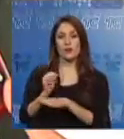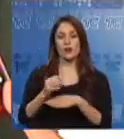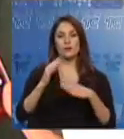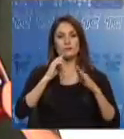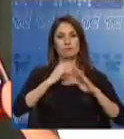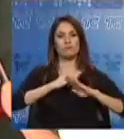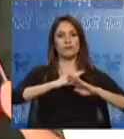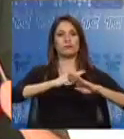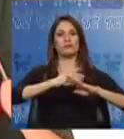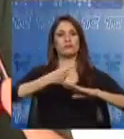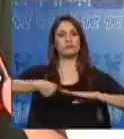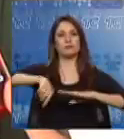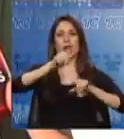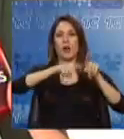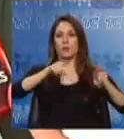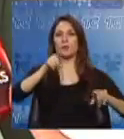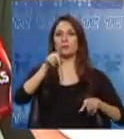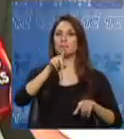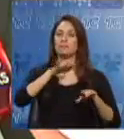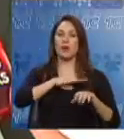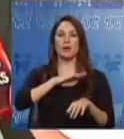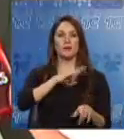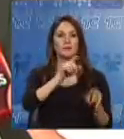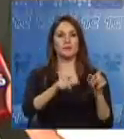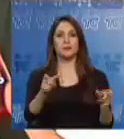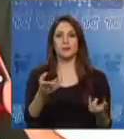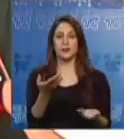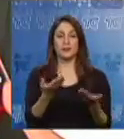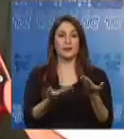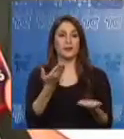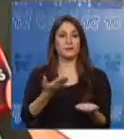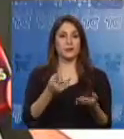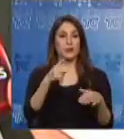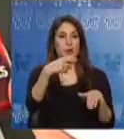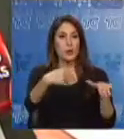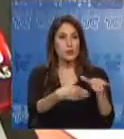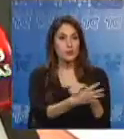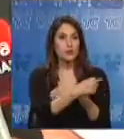una problemática, porque también mucha gente posiblemente cruce la frontera hasta nuestro lado, ¿no?